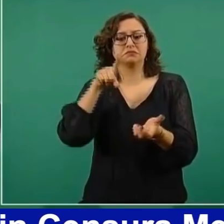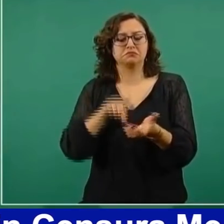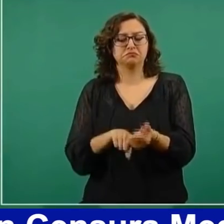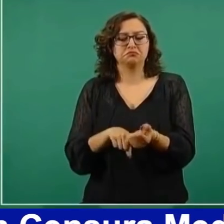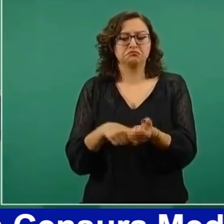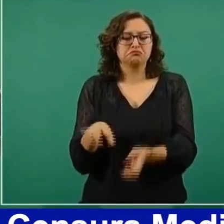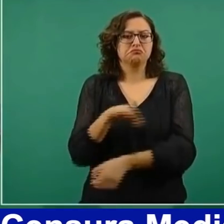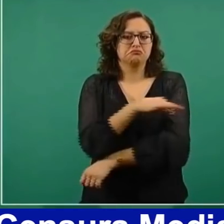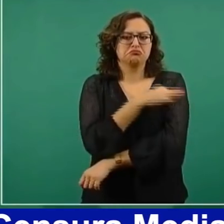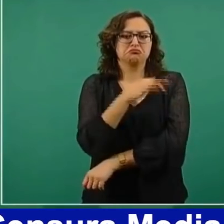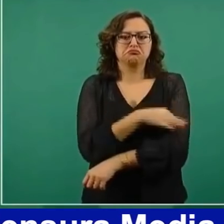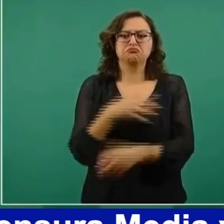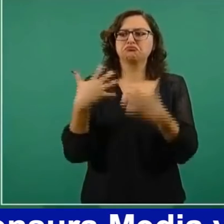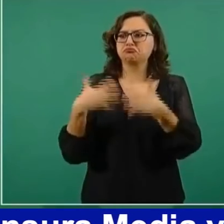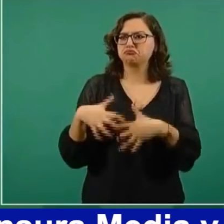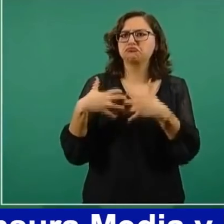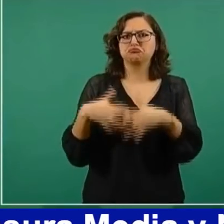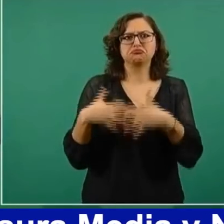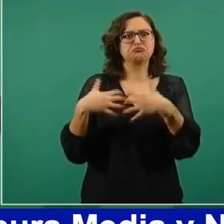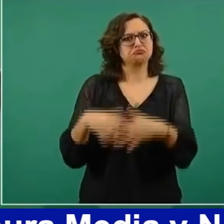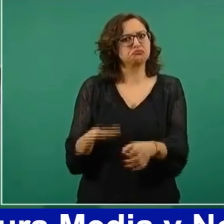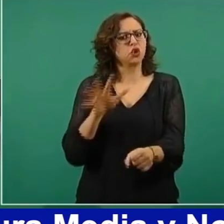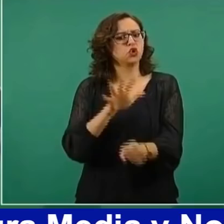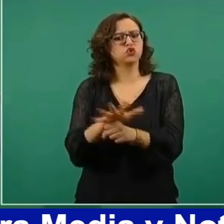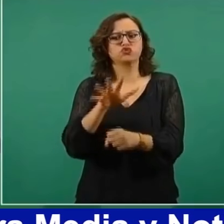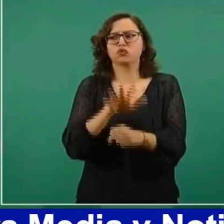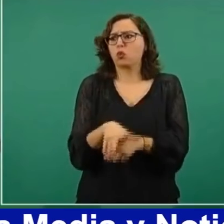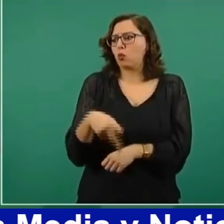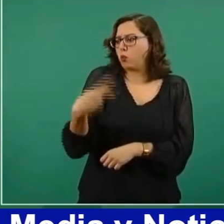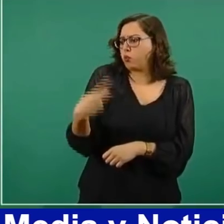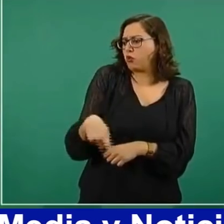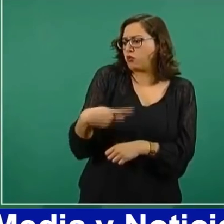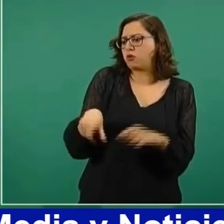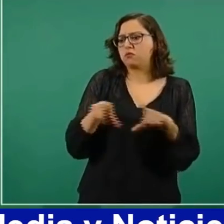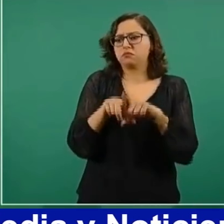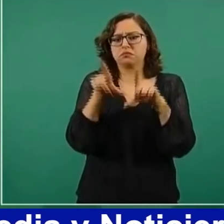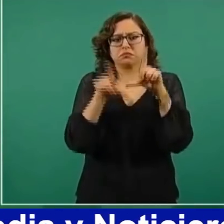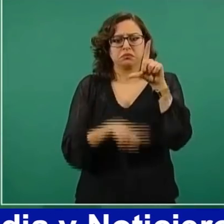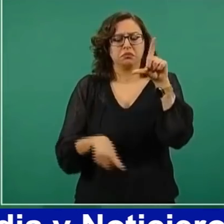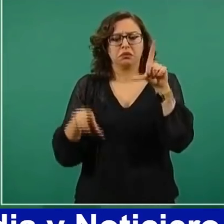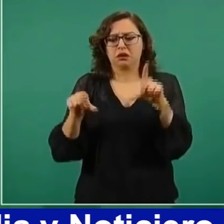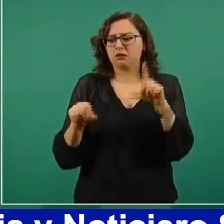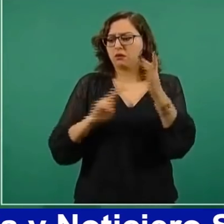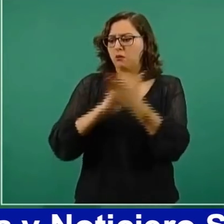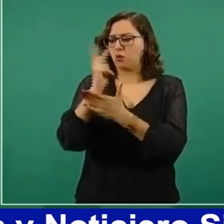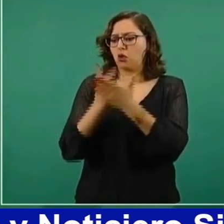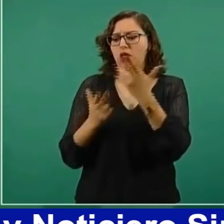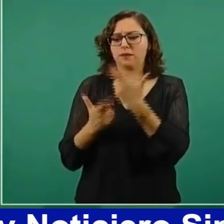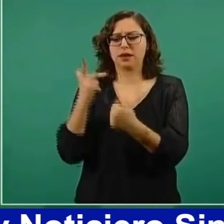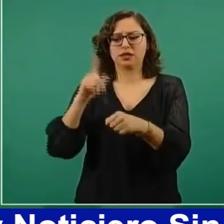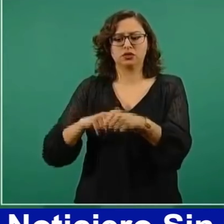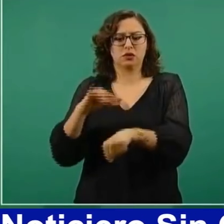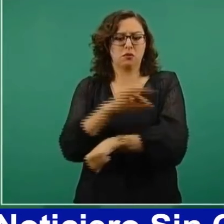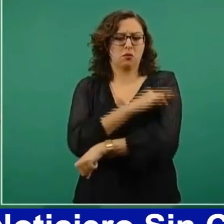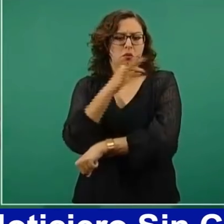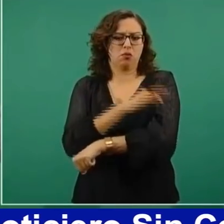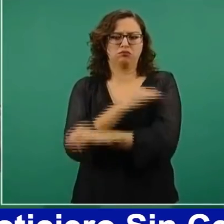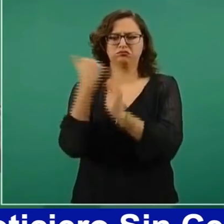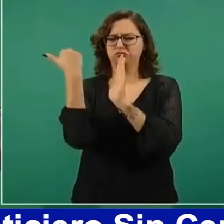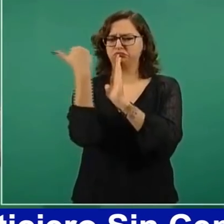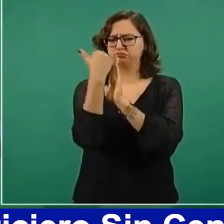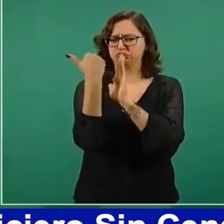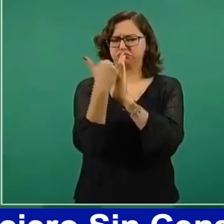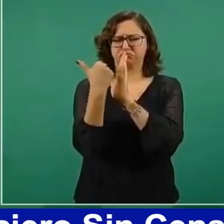México antes era suficiente para abastecer a las necesidades del Programa Nacional de Vacunación. El Programa de